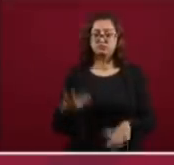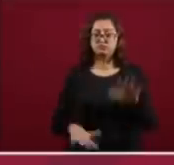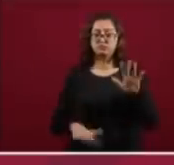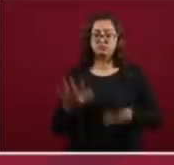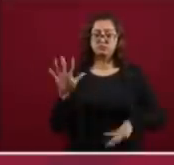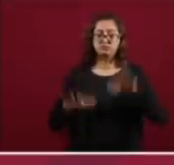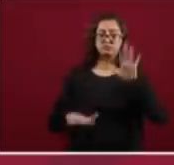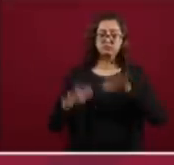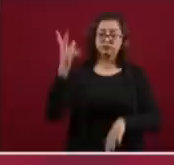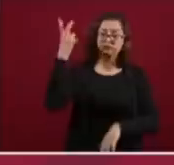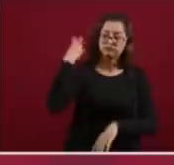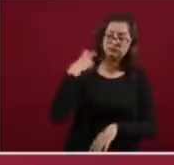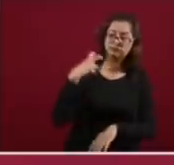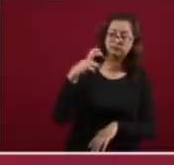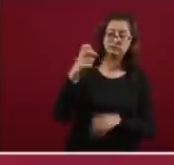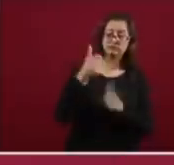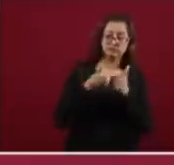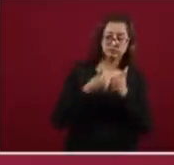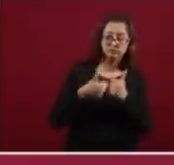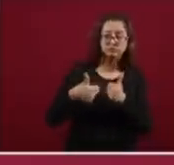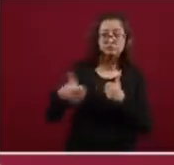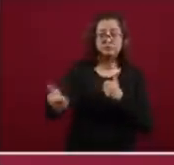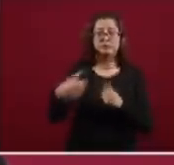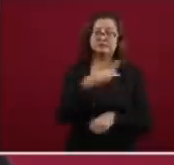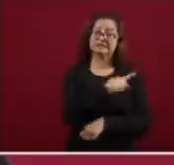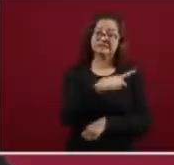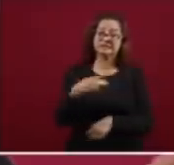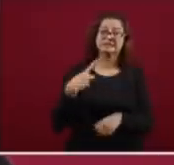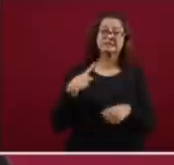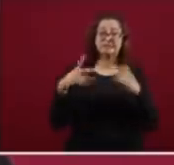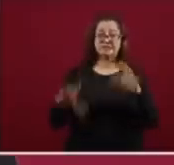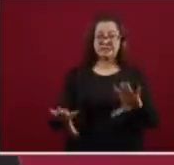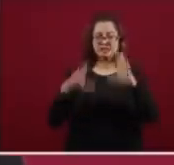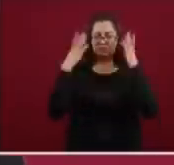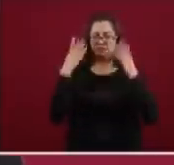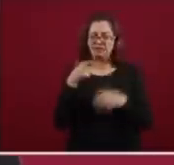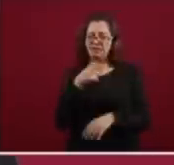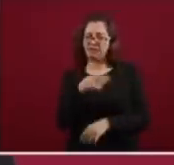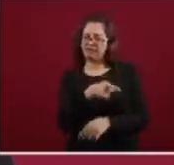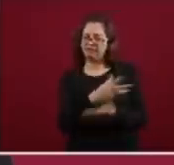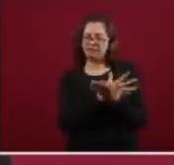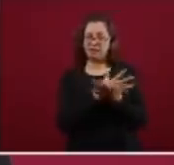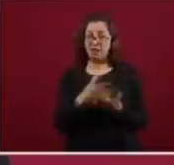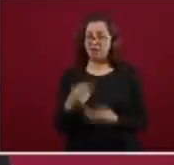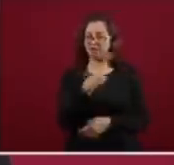e a cierta velocidad tampoco tanta